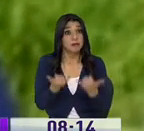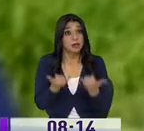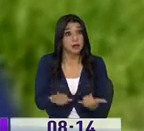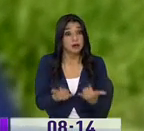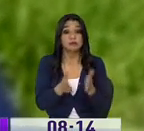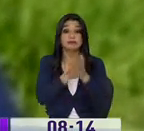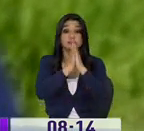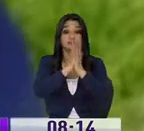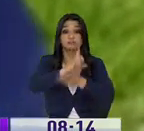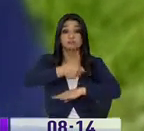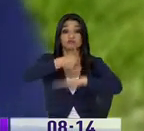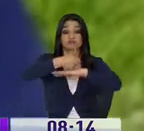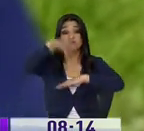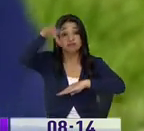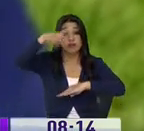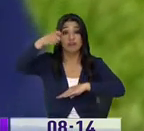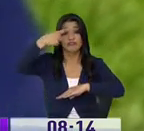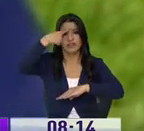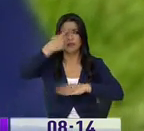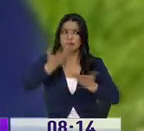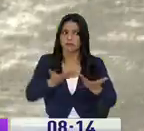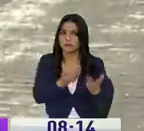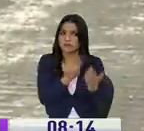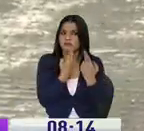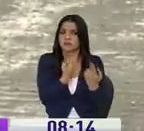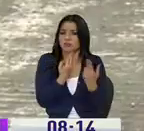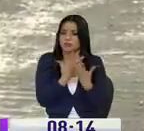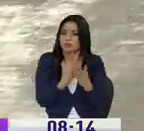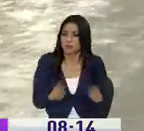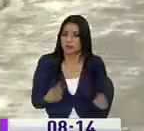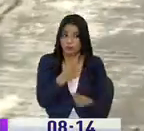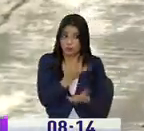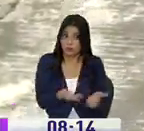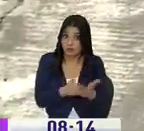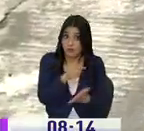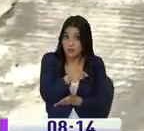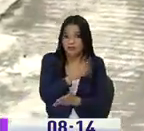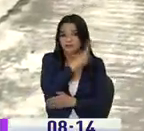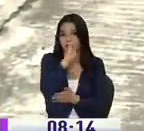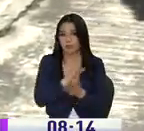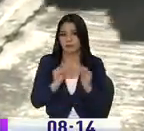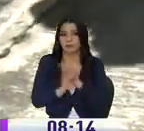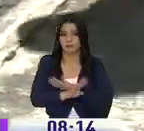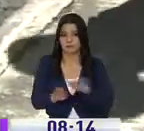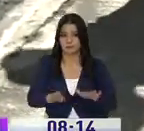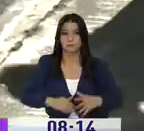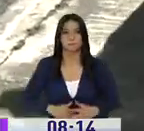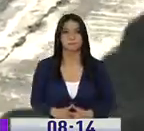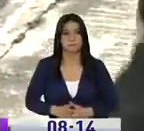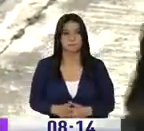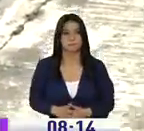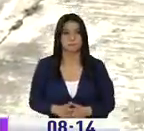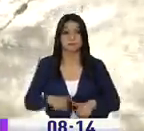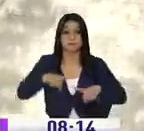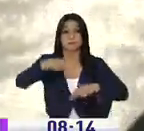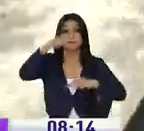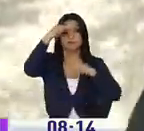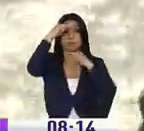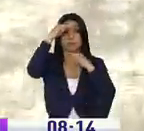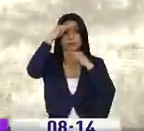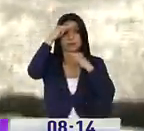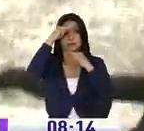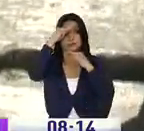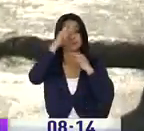las autoridades estatales hagan algo para evitar que se repitan estos hechos. Mientras tanto, este noticiero se mantiene